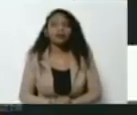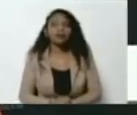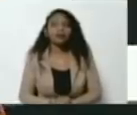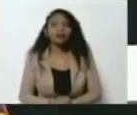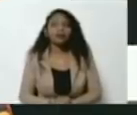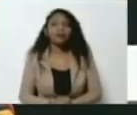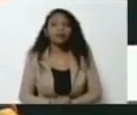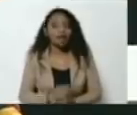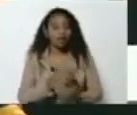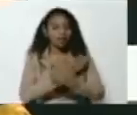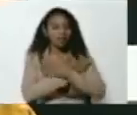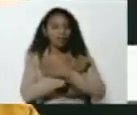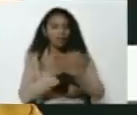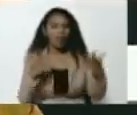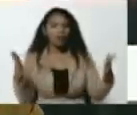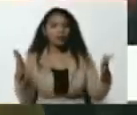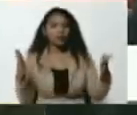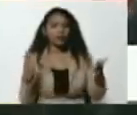Y dispuestos,